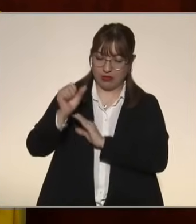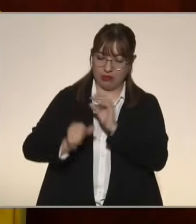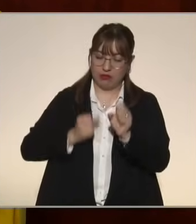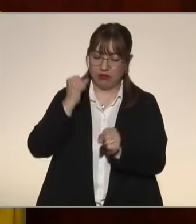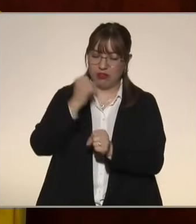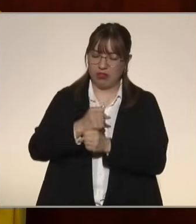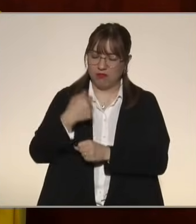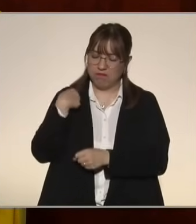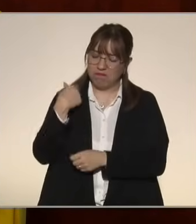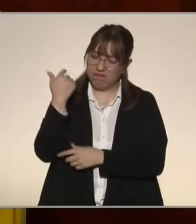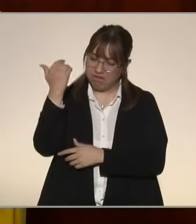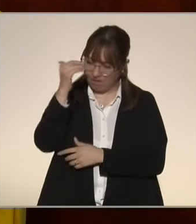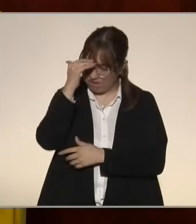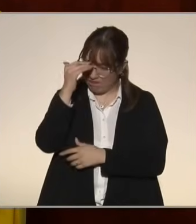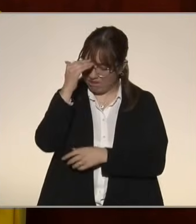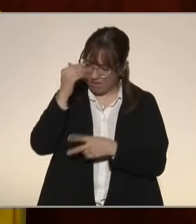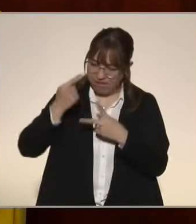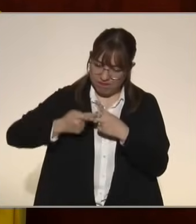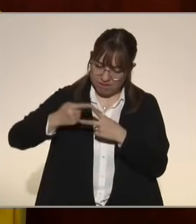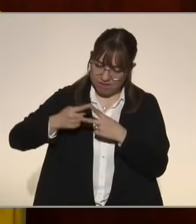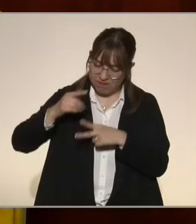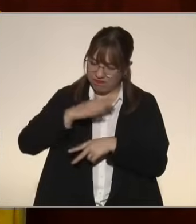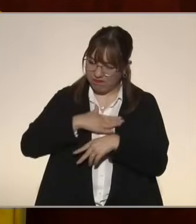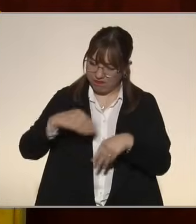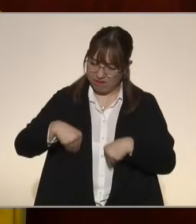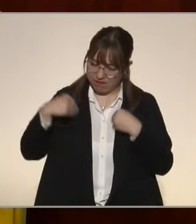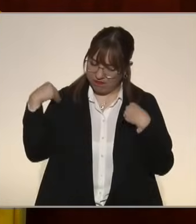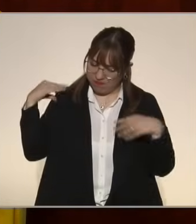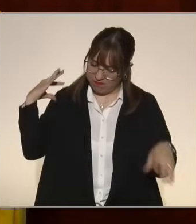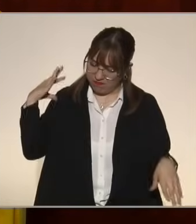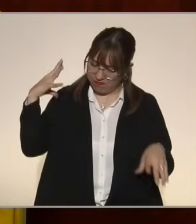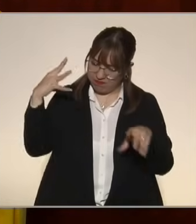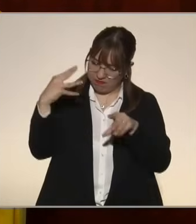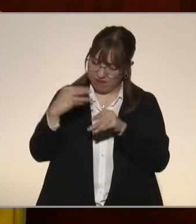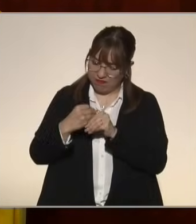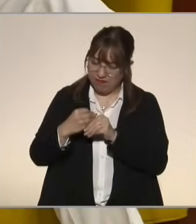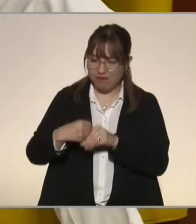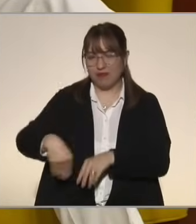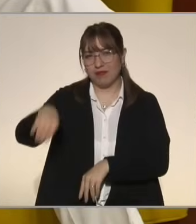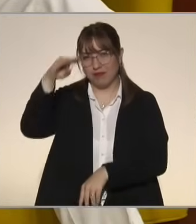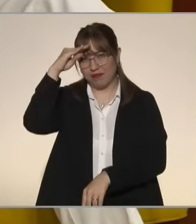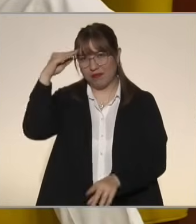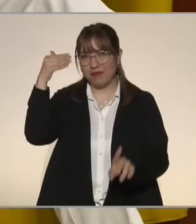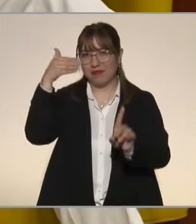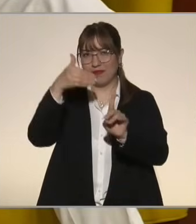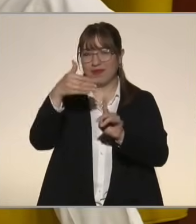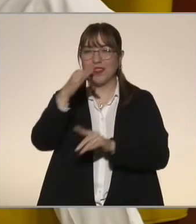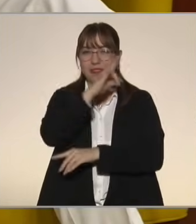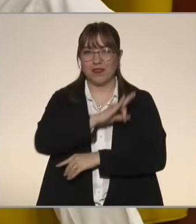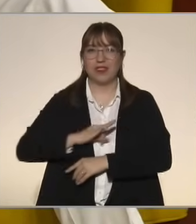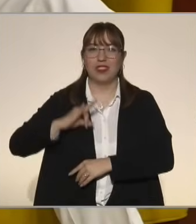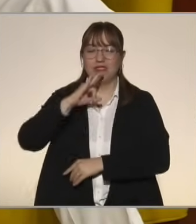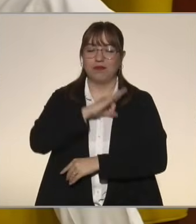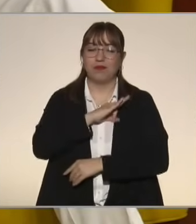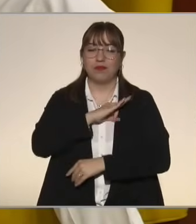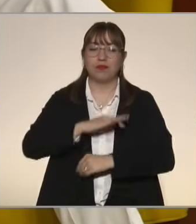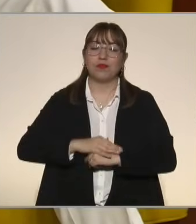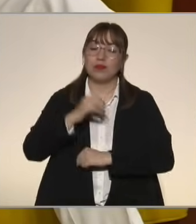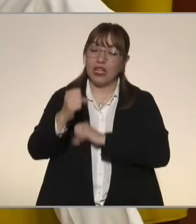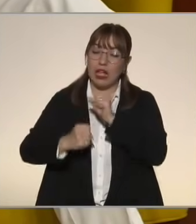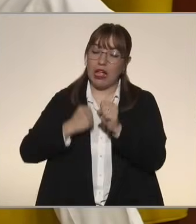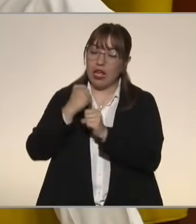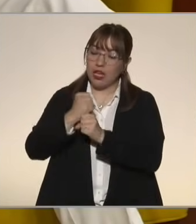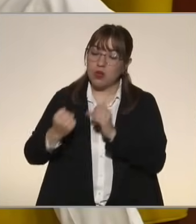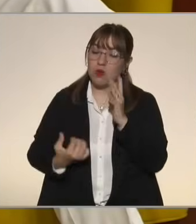en el objetivo de ser feliz, nos dice Hugo. Y Gloria T. nos dice: el fin de año es un día de esperanza, una